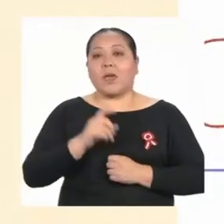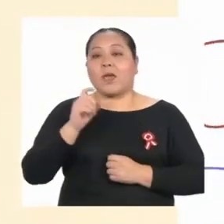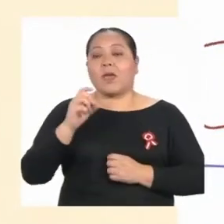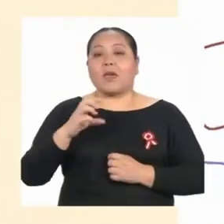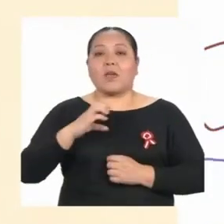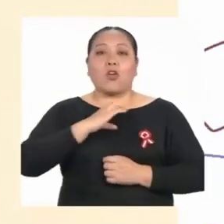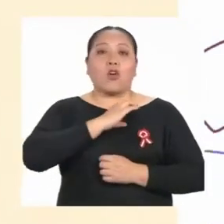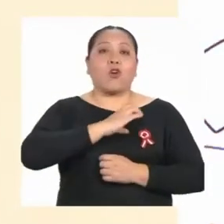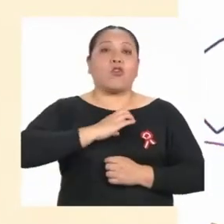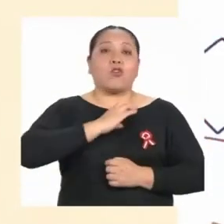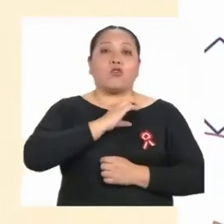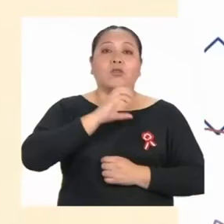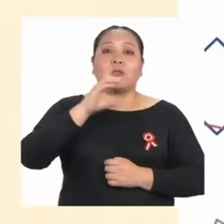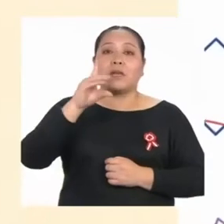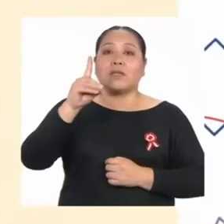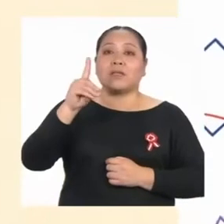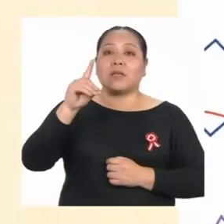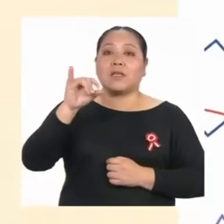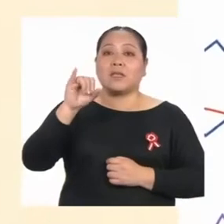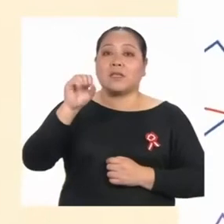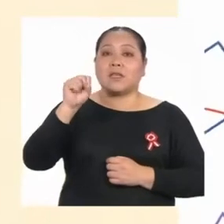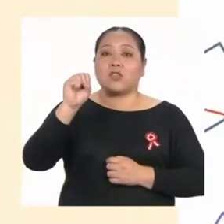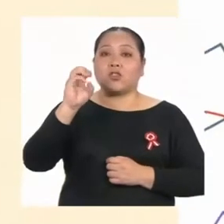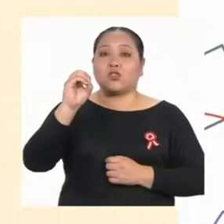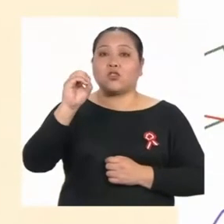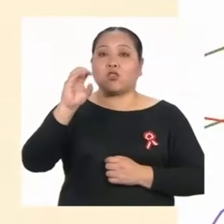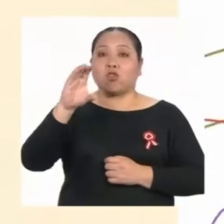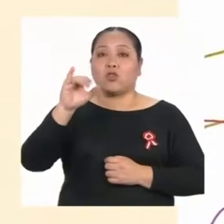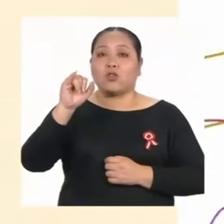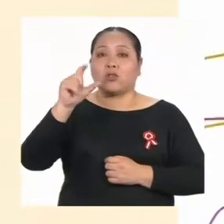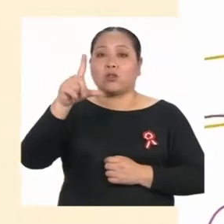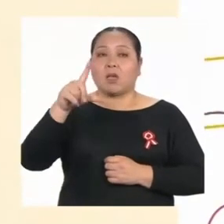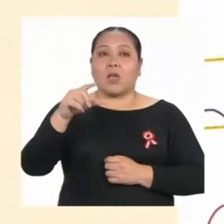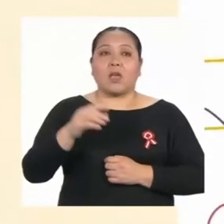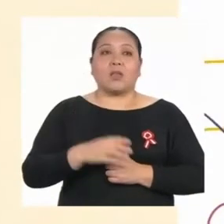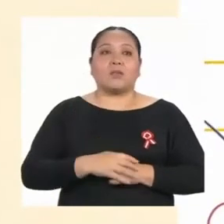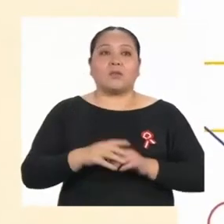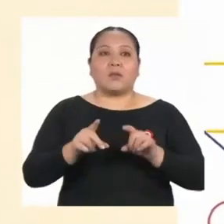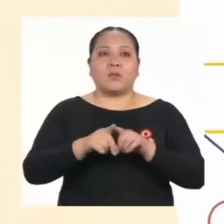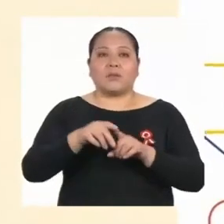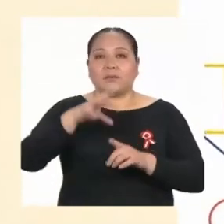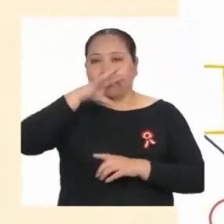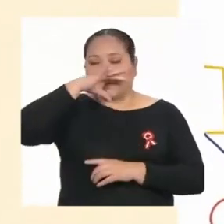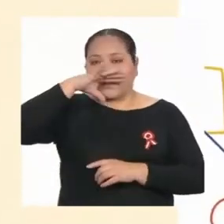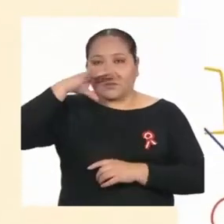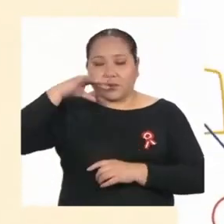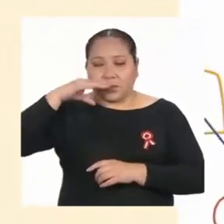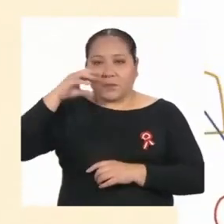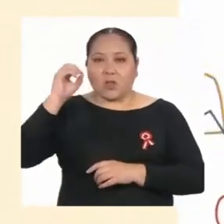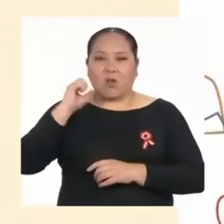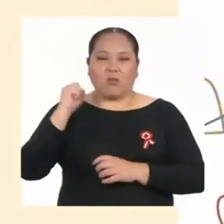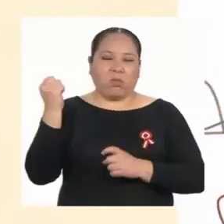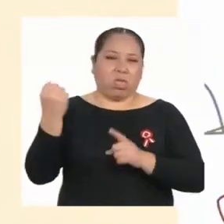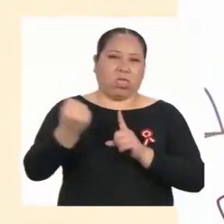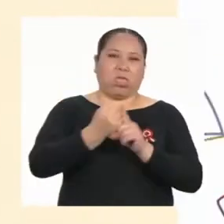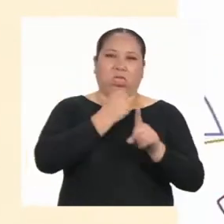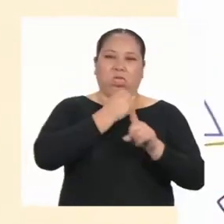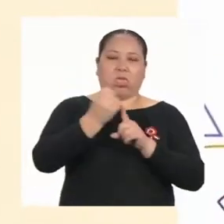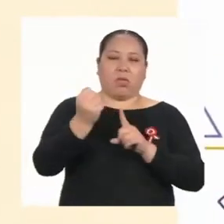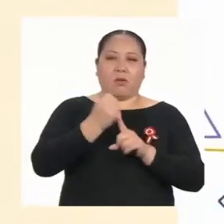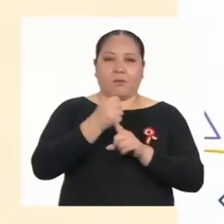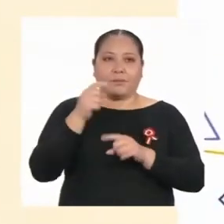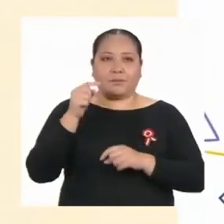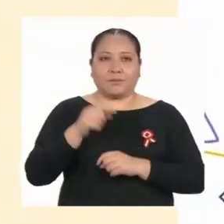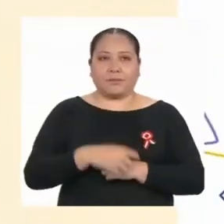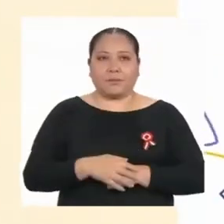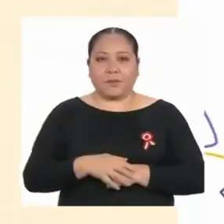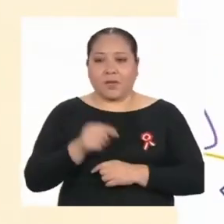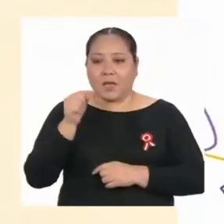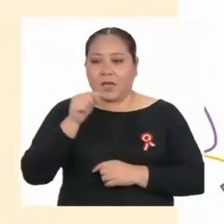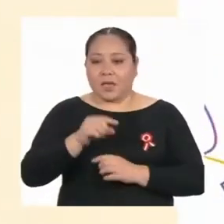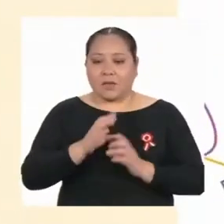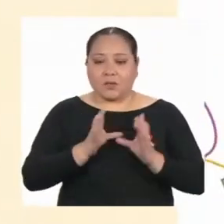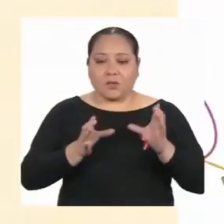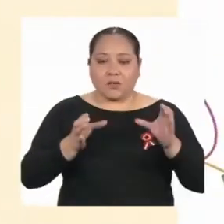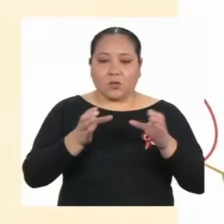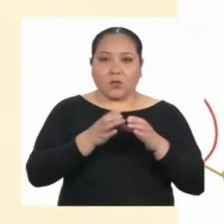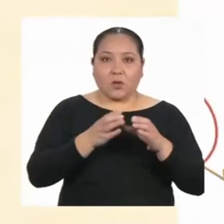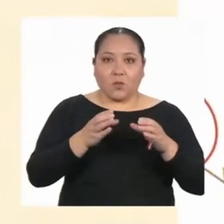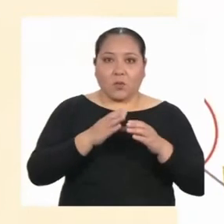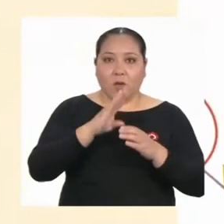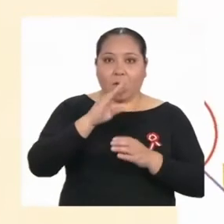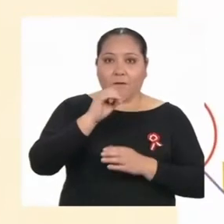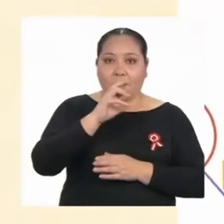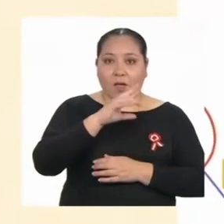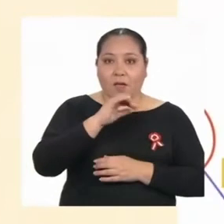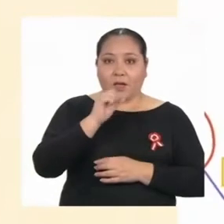problemas internos como violencia y adicciones. Esto da pie a que muchas veces la barra sea un pretexto para